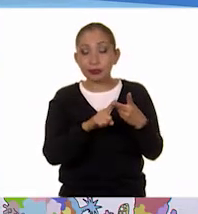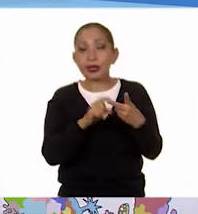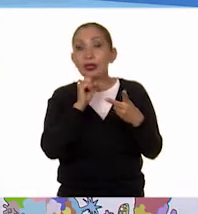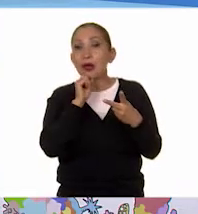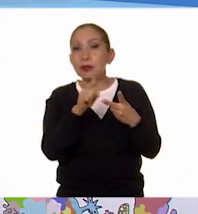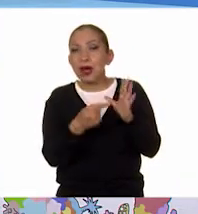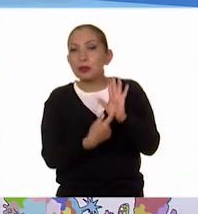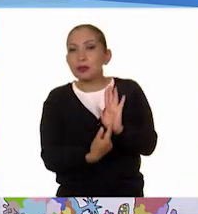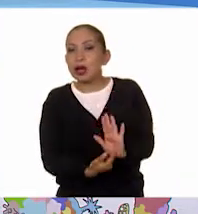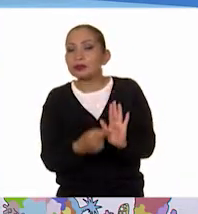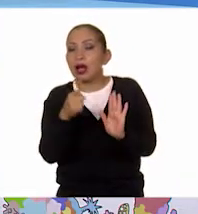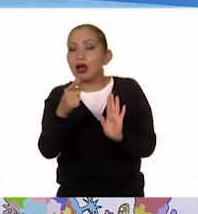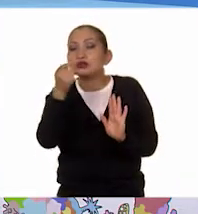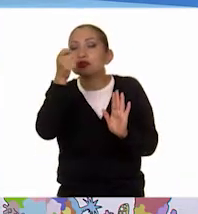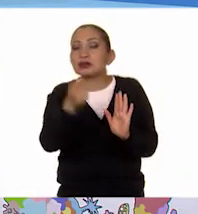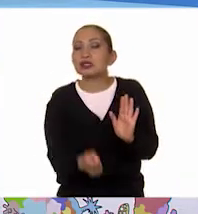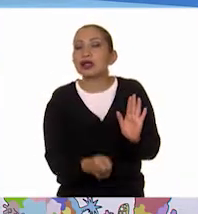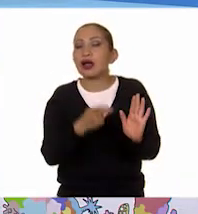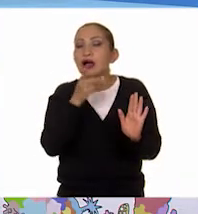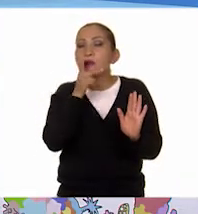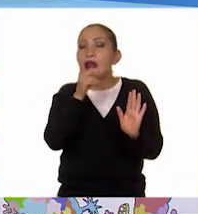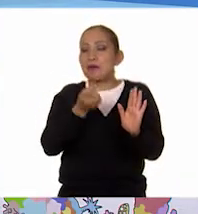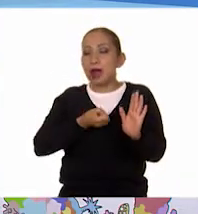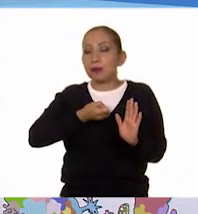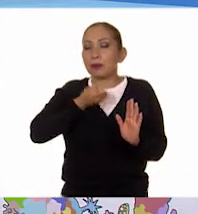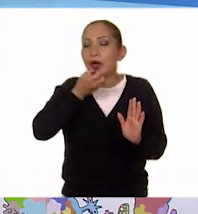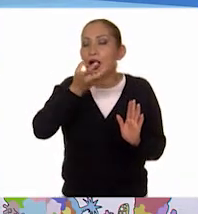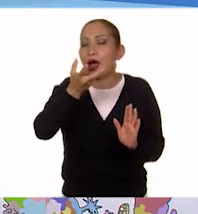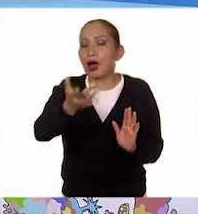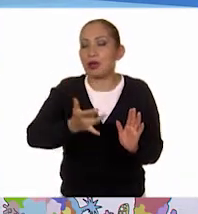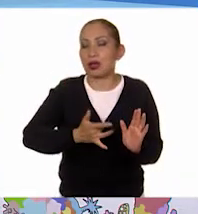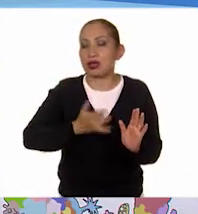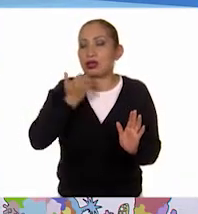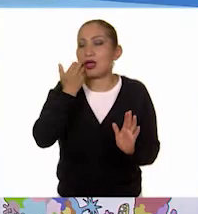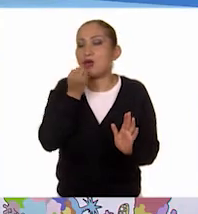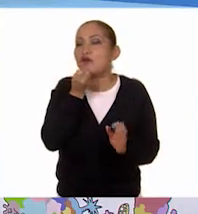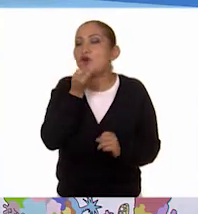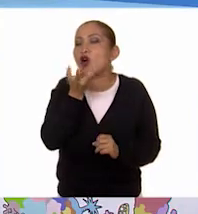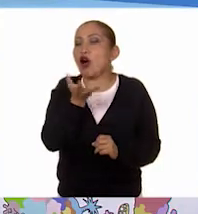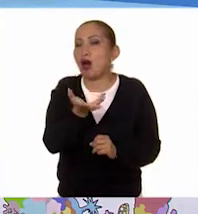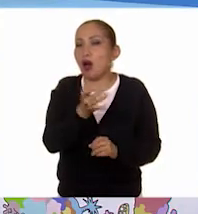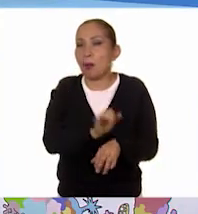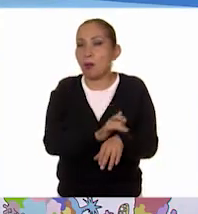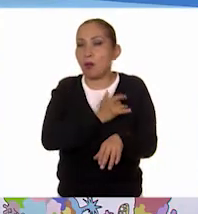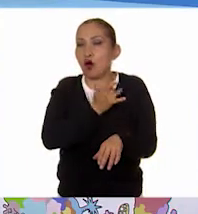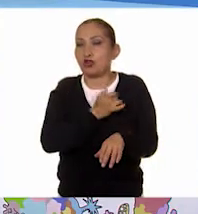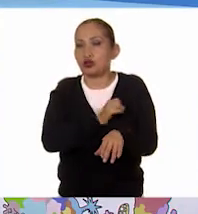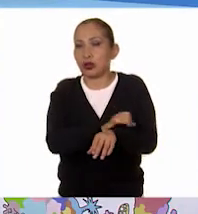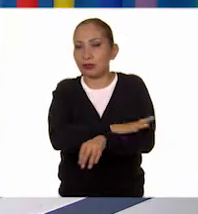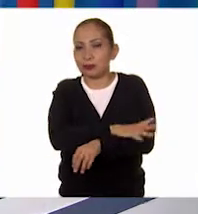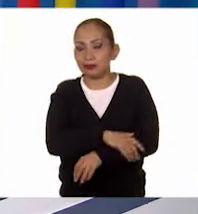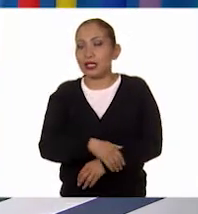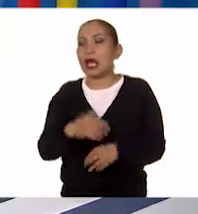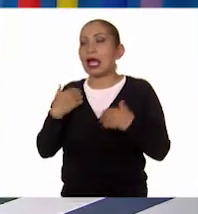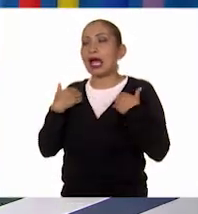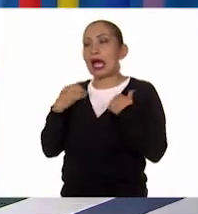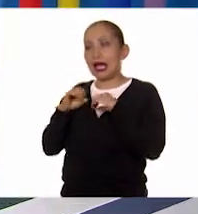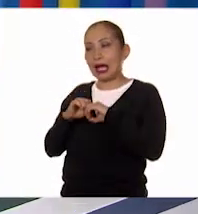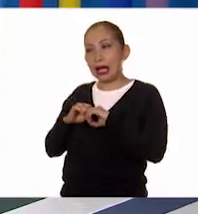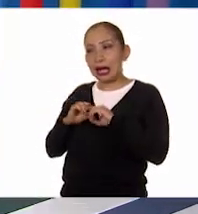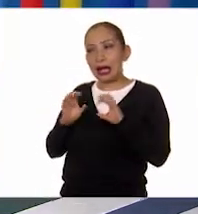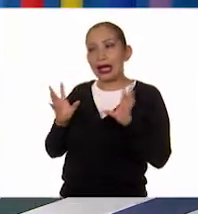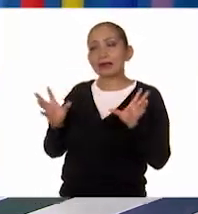entonación refleja un significado determinado, una intención o una emoción. Ah, ahora sí me quedó